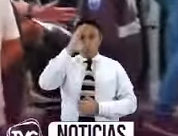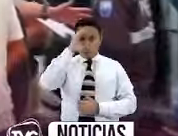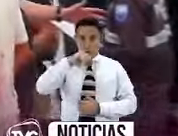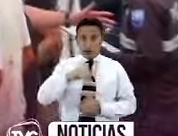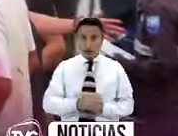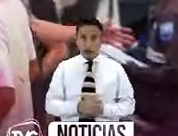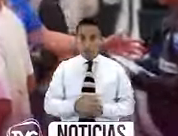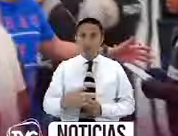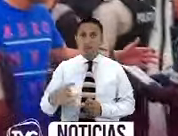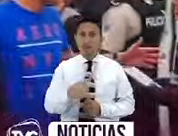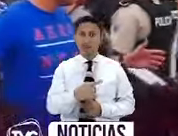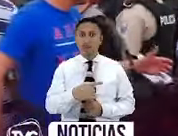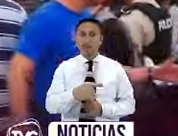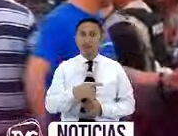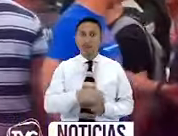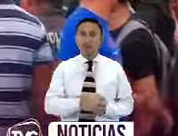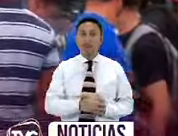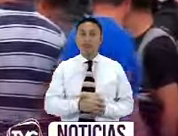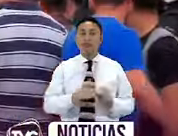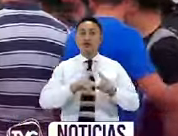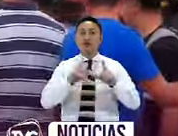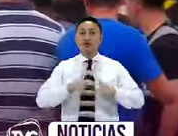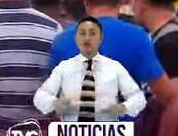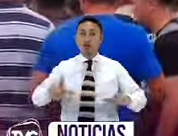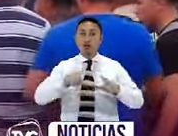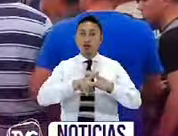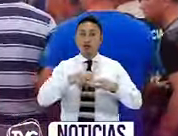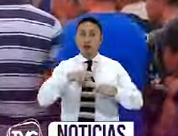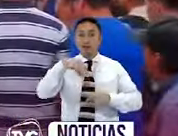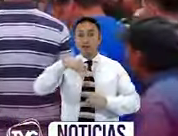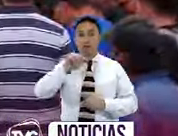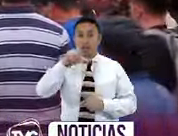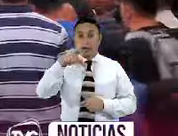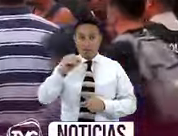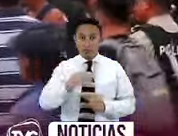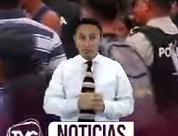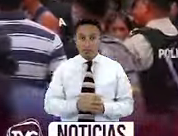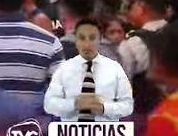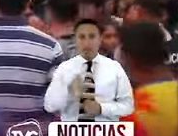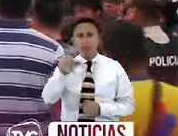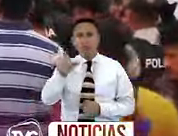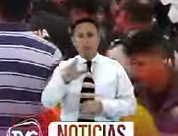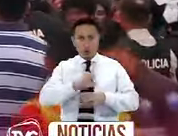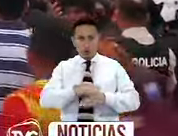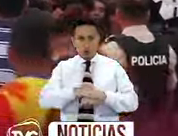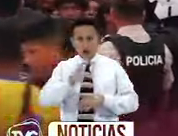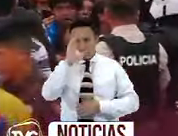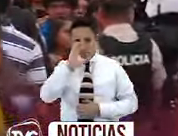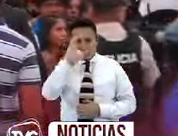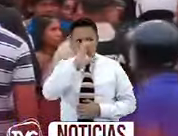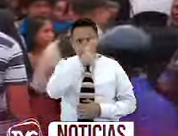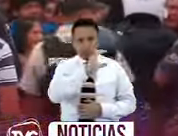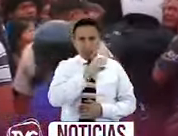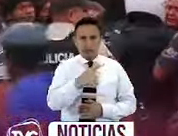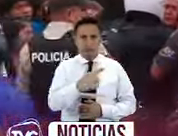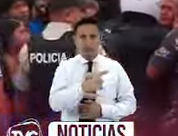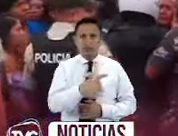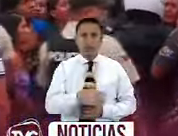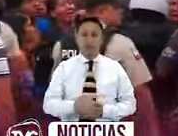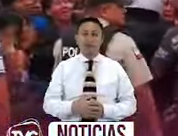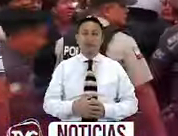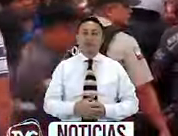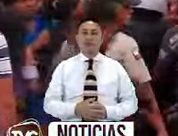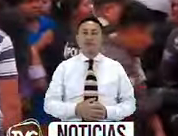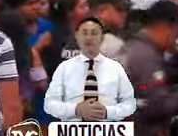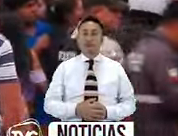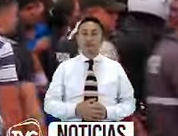se desplegaron por varios sectores del Cantón Milagro a fin de buscar a los responsables de esta nueva muerte violenta,